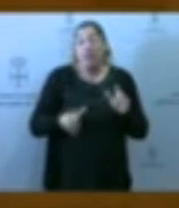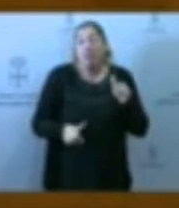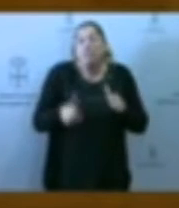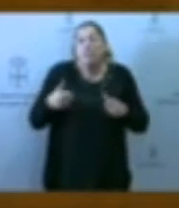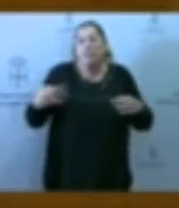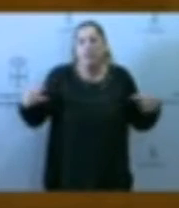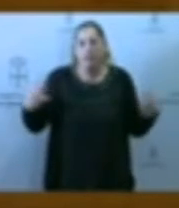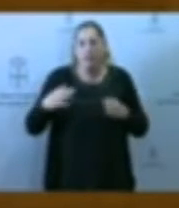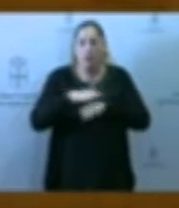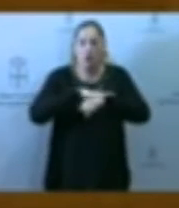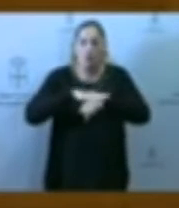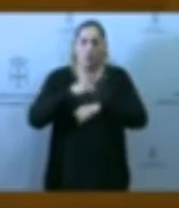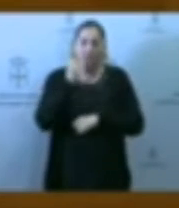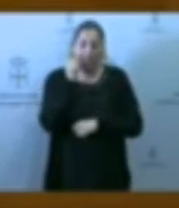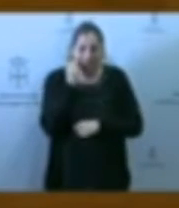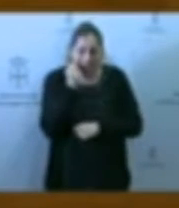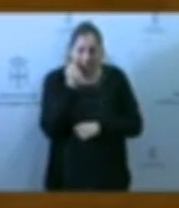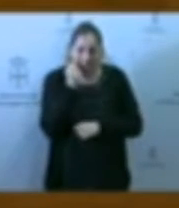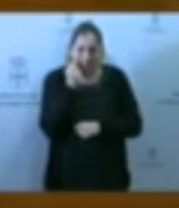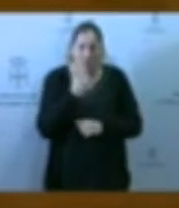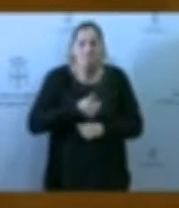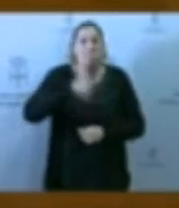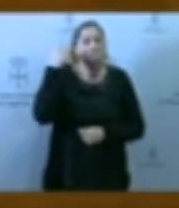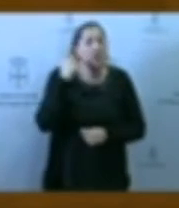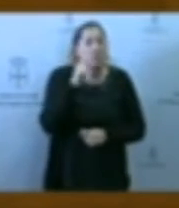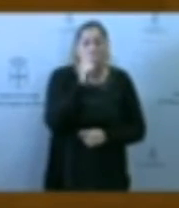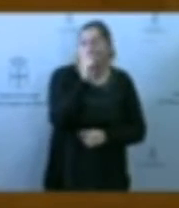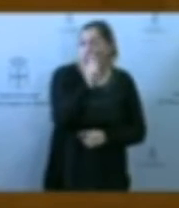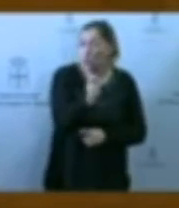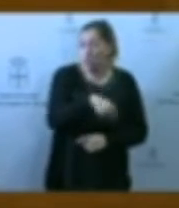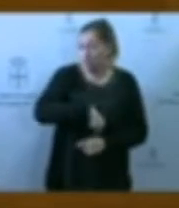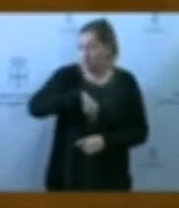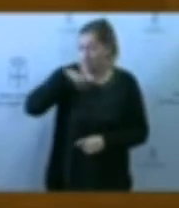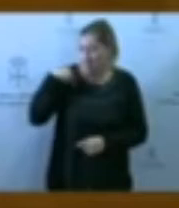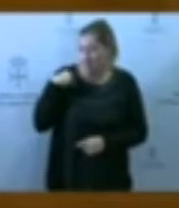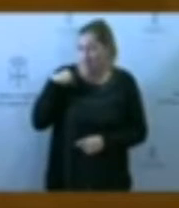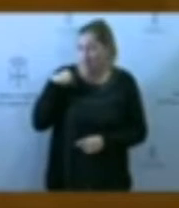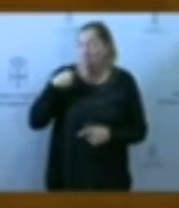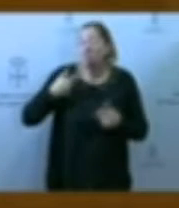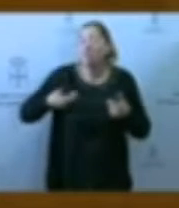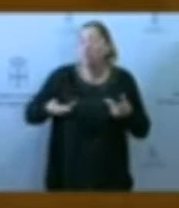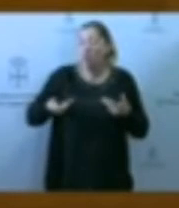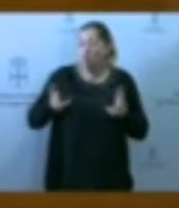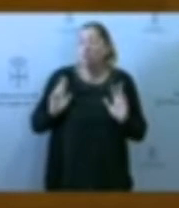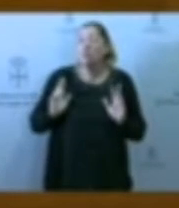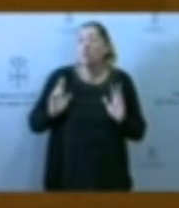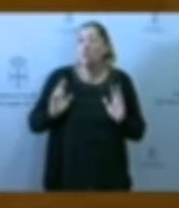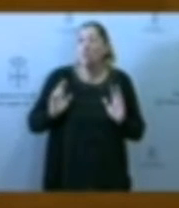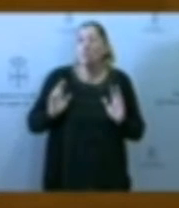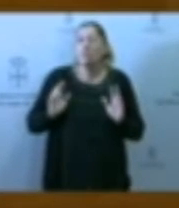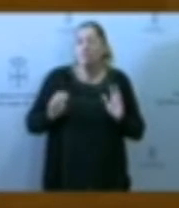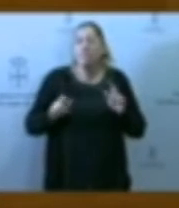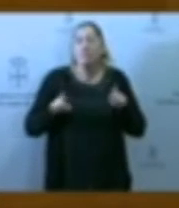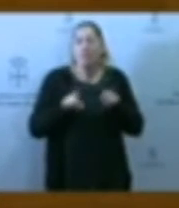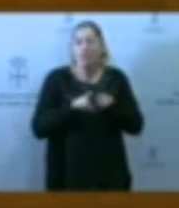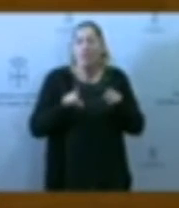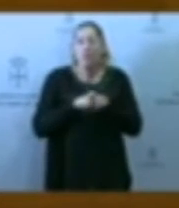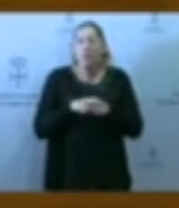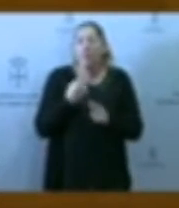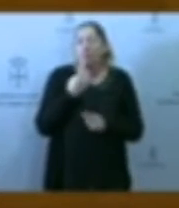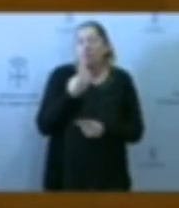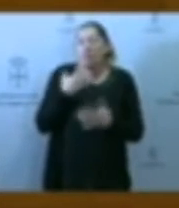el Gobierno de Javier Fernández y del Partido Socialista consiente y permite el perjuicio sin decir esta boca es